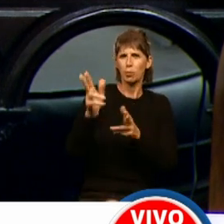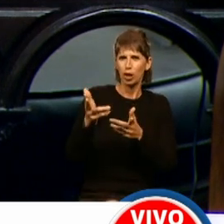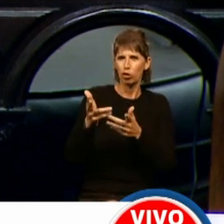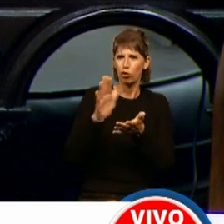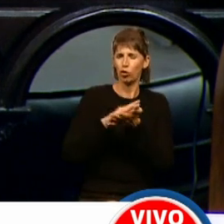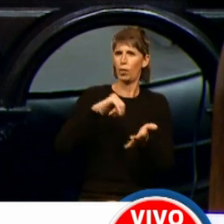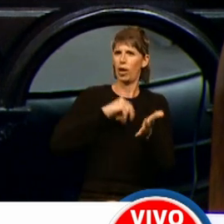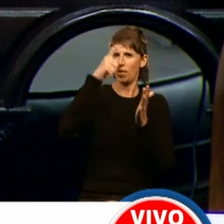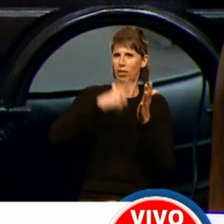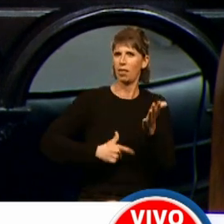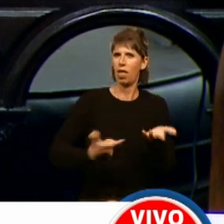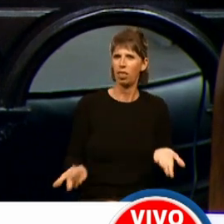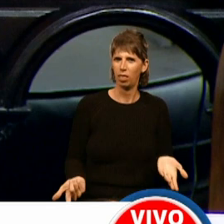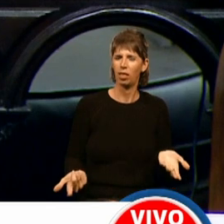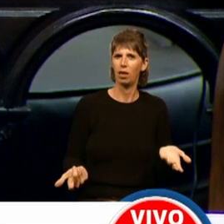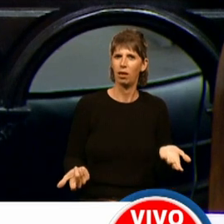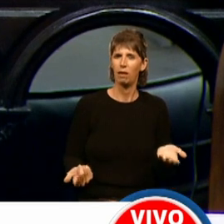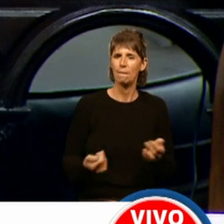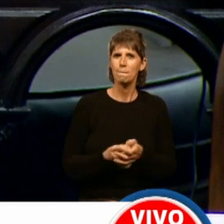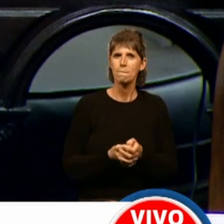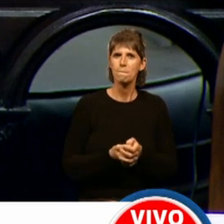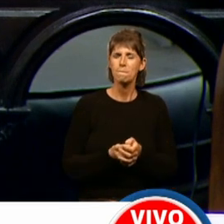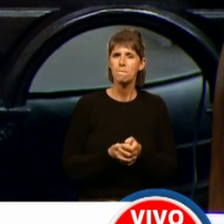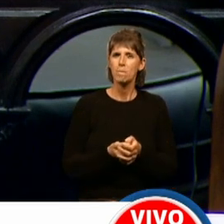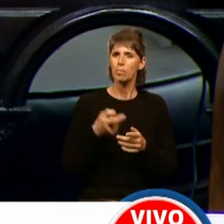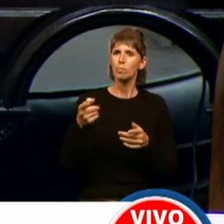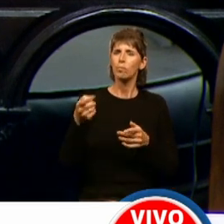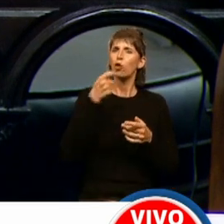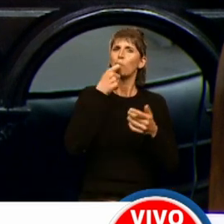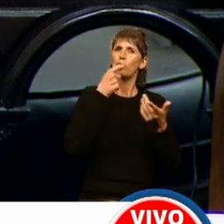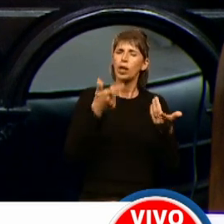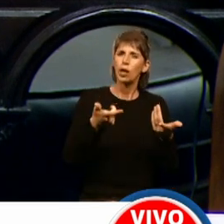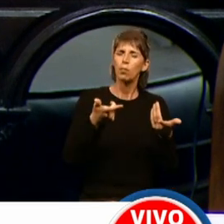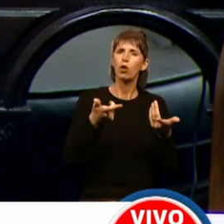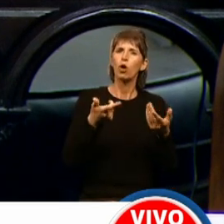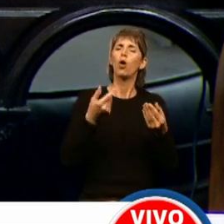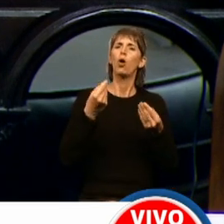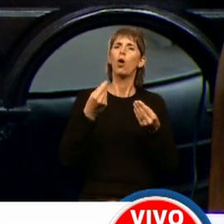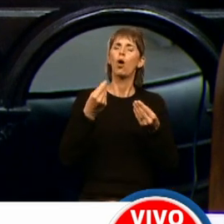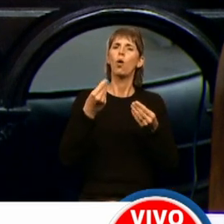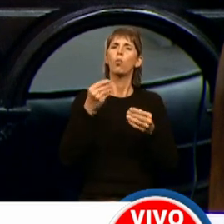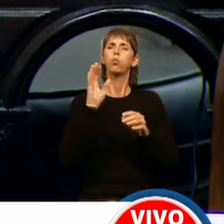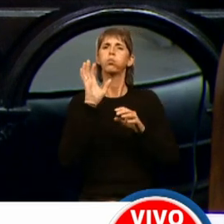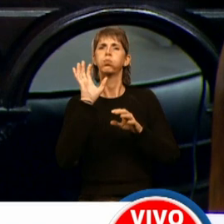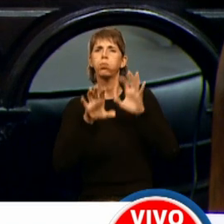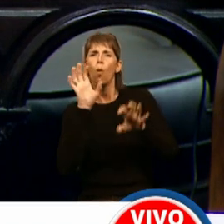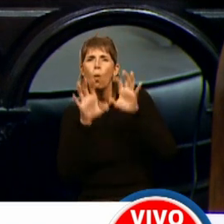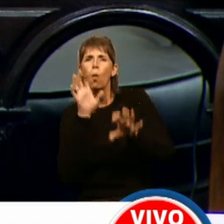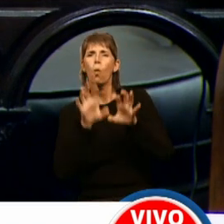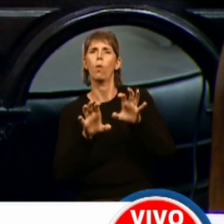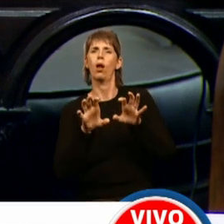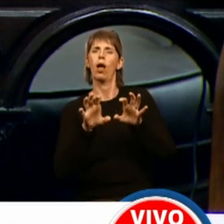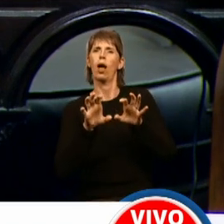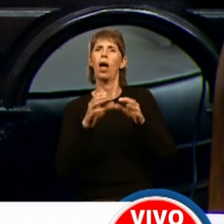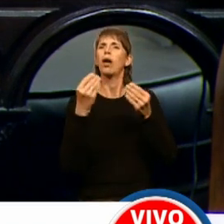identidad imagínense en un momento donde el bullying todavía ni siquiera estaba